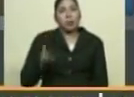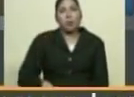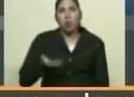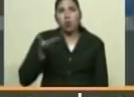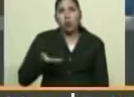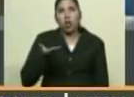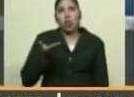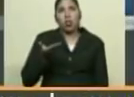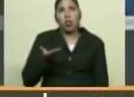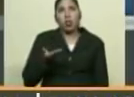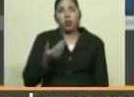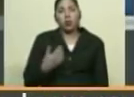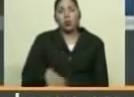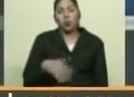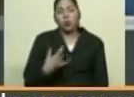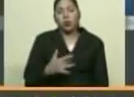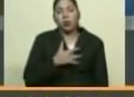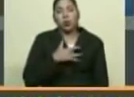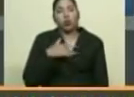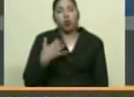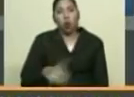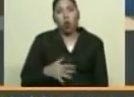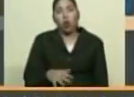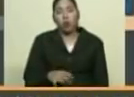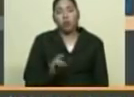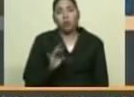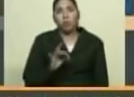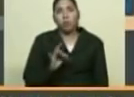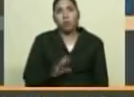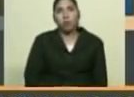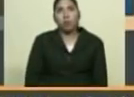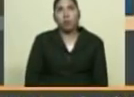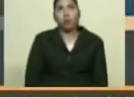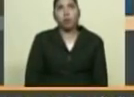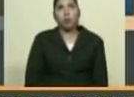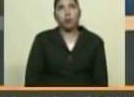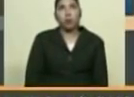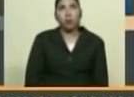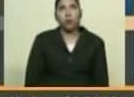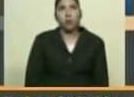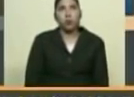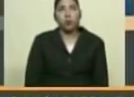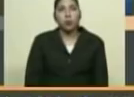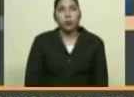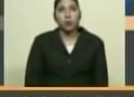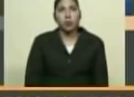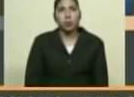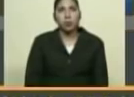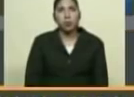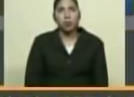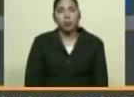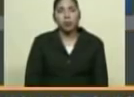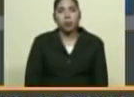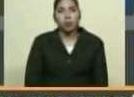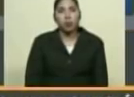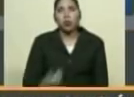día, muy adolorido, dijo algo así como que llegaría